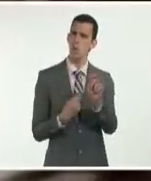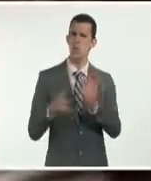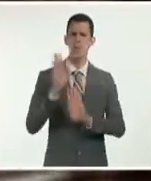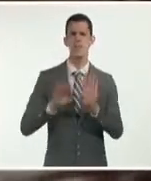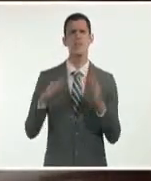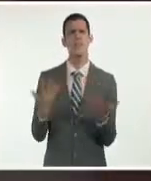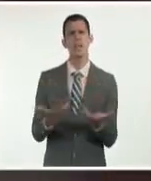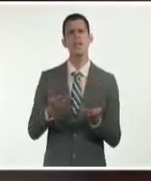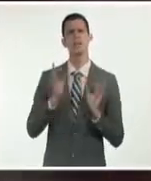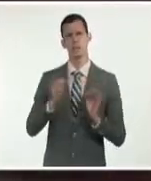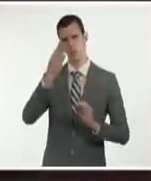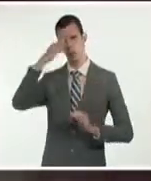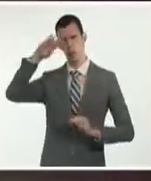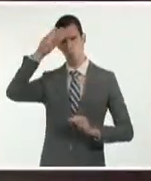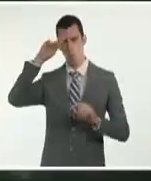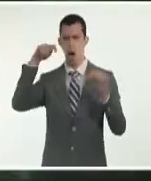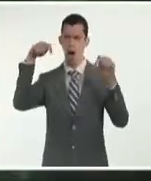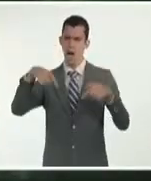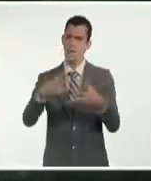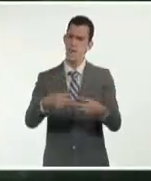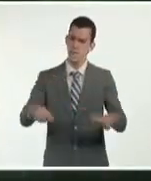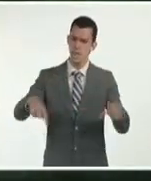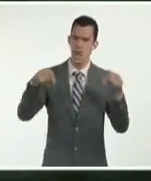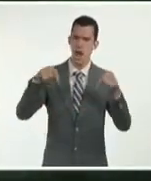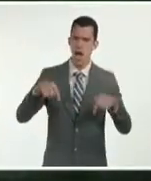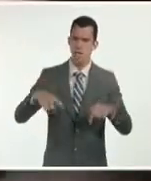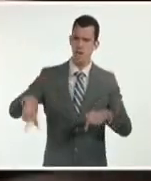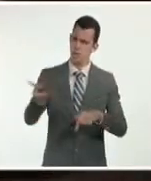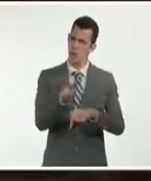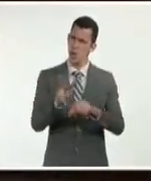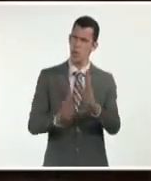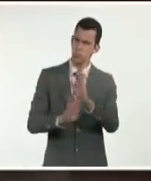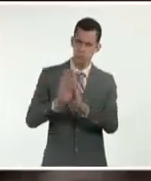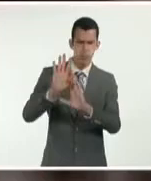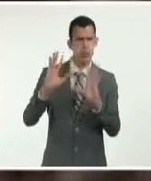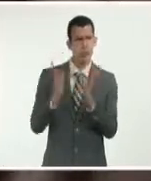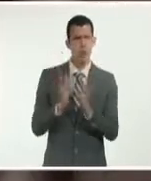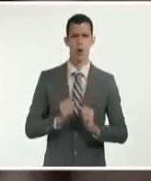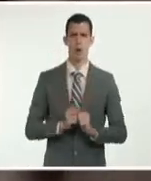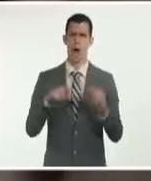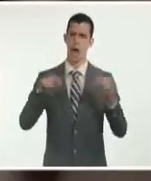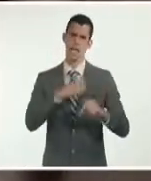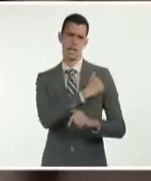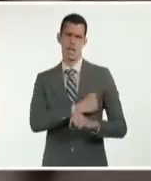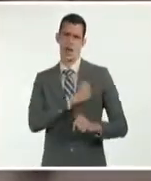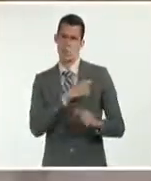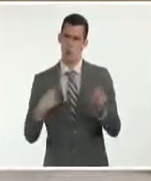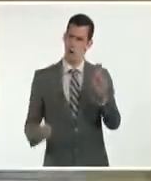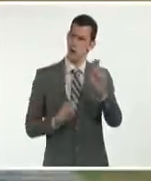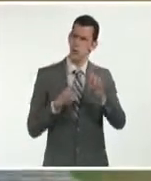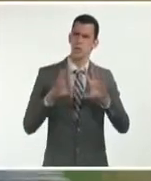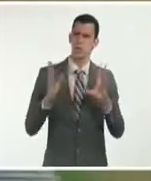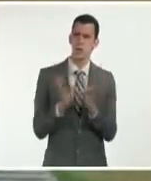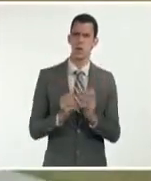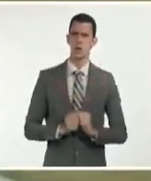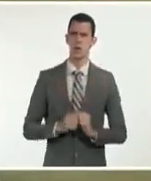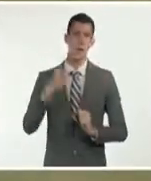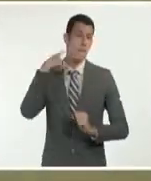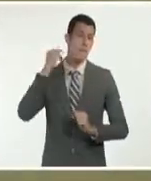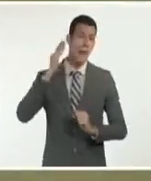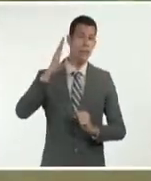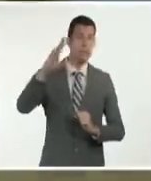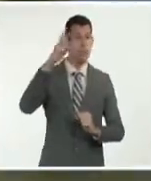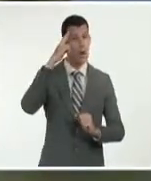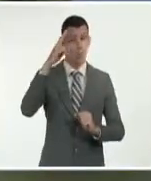y crecieron como seres humanos. Por ella lucharon y amaron. En ella dejaron su huella infinita y